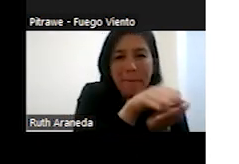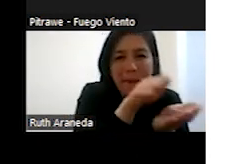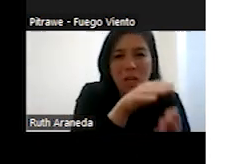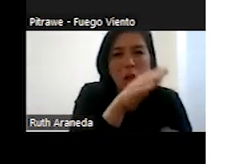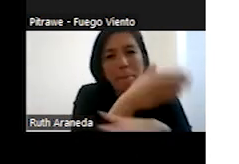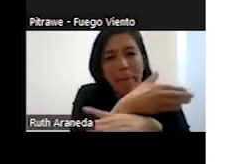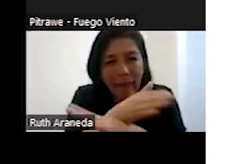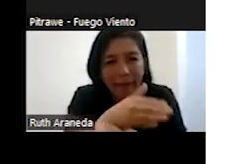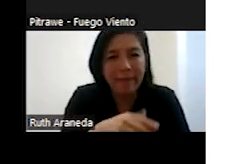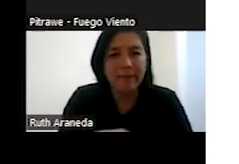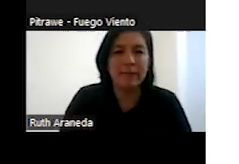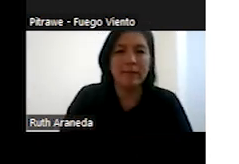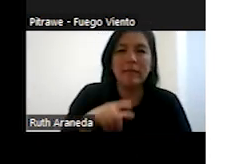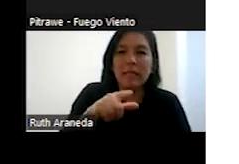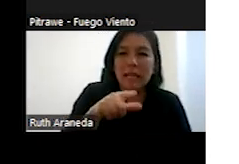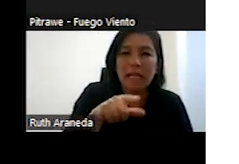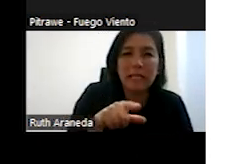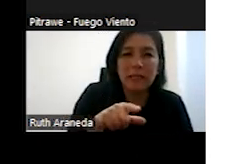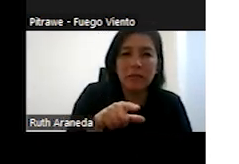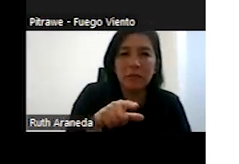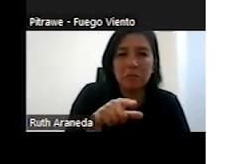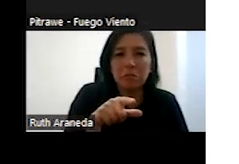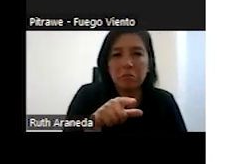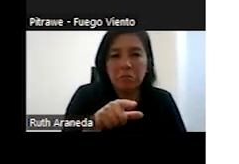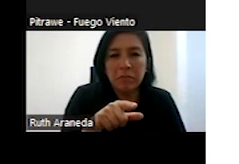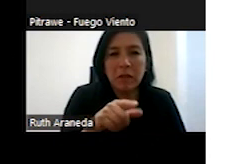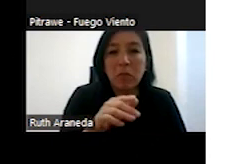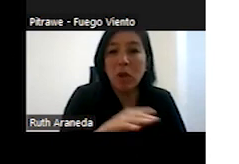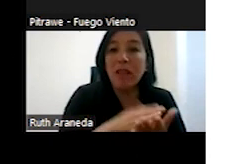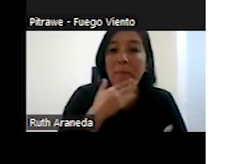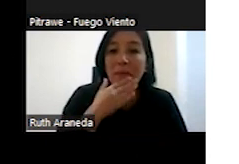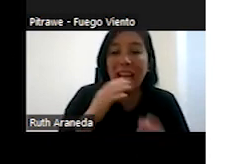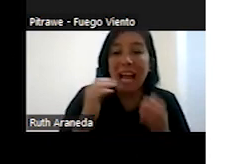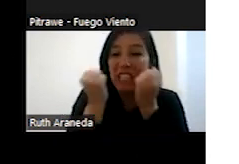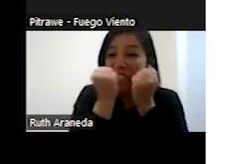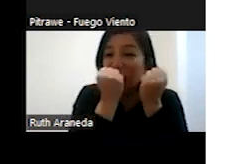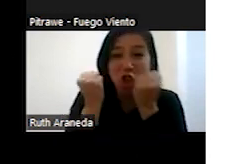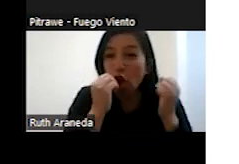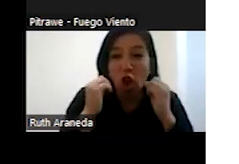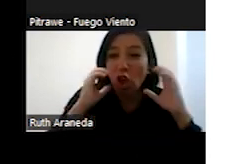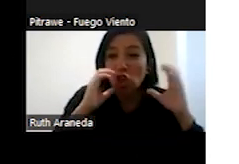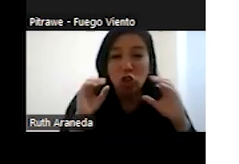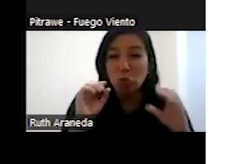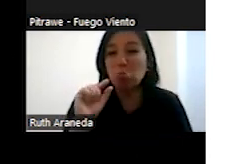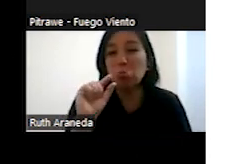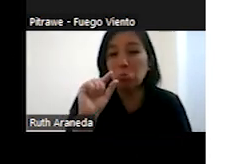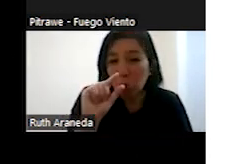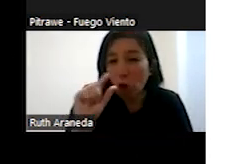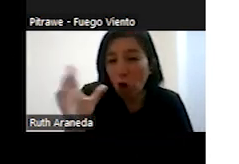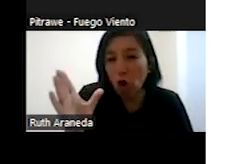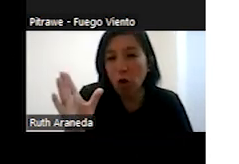de niveles tróficos muy bajos, el maíz parece ser muy marginal, ya que